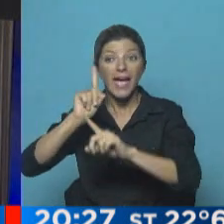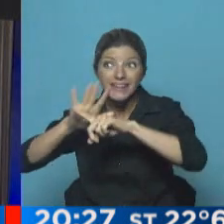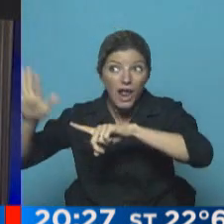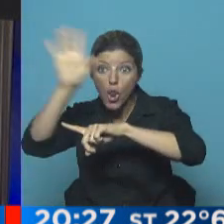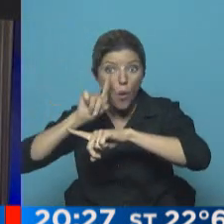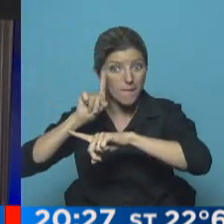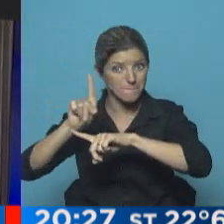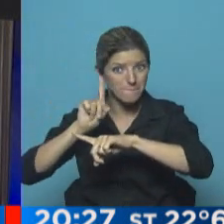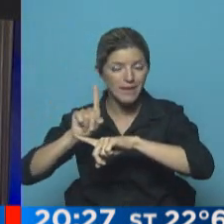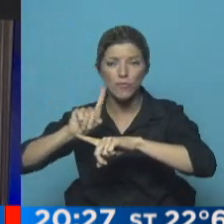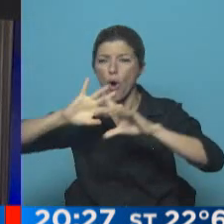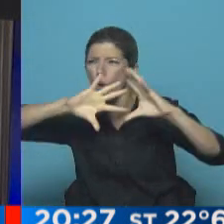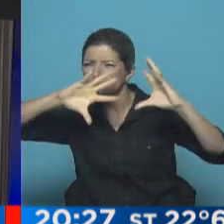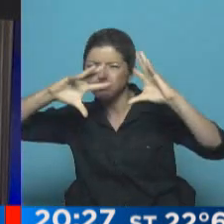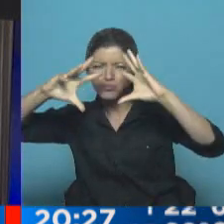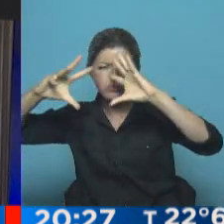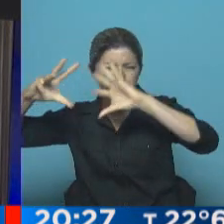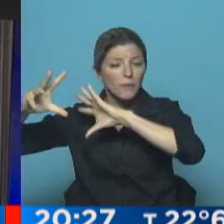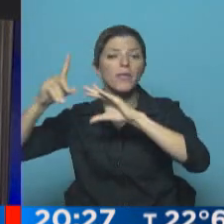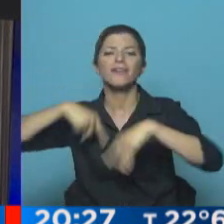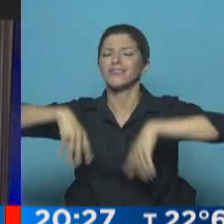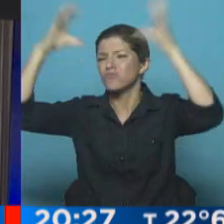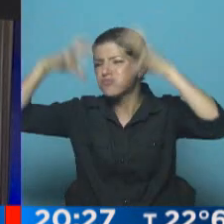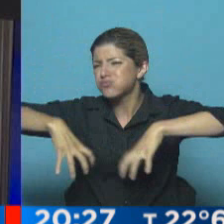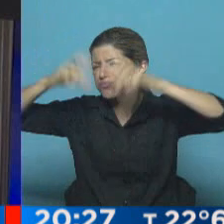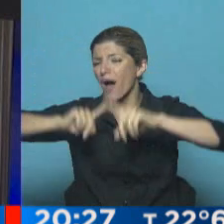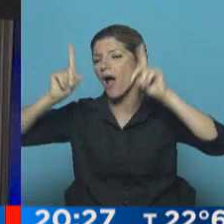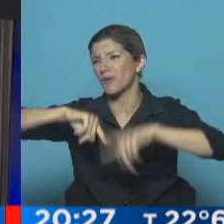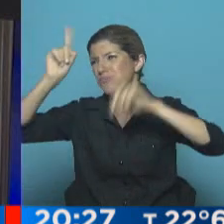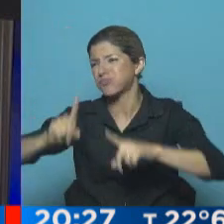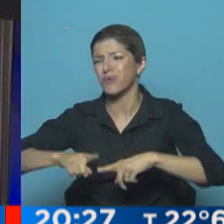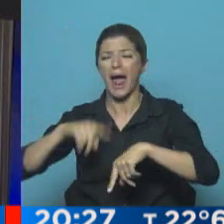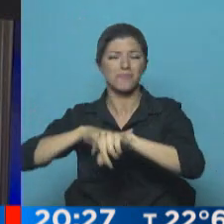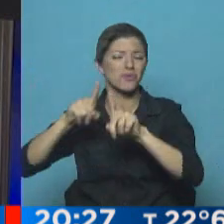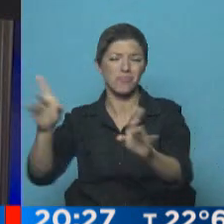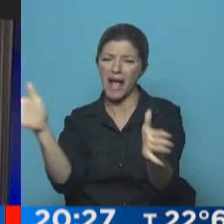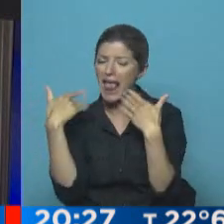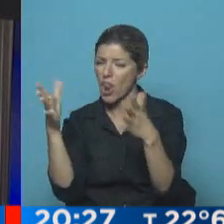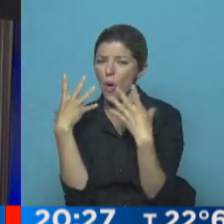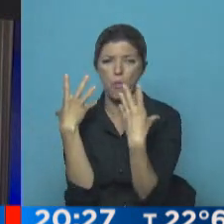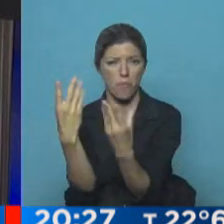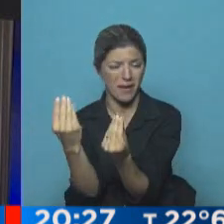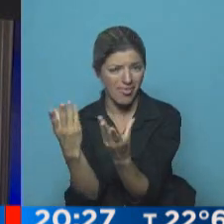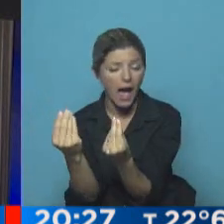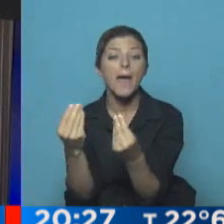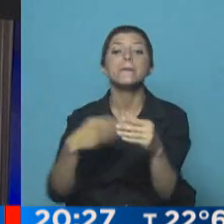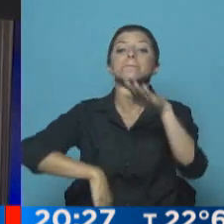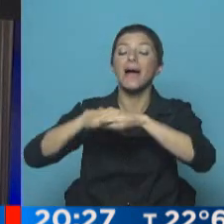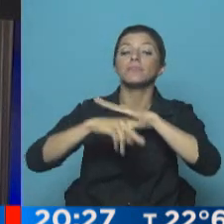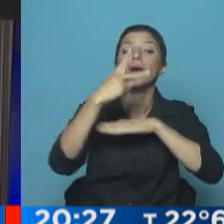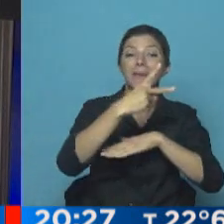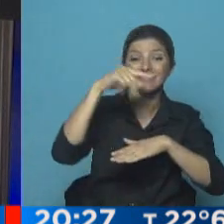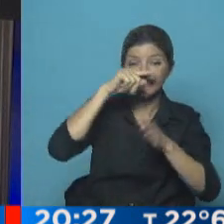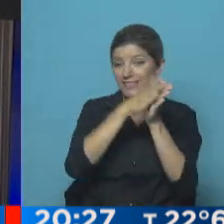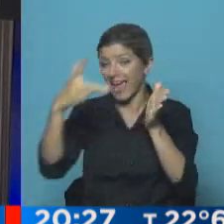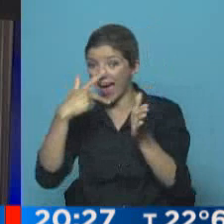región toda la nubosidad será bastante inestable, tormentas, algunas muy fuertes con calor y humedad, 27 a 30 grados serán las temperaturas máximas. En